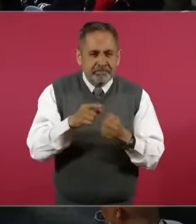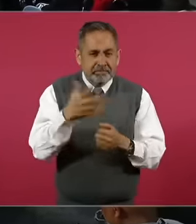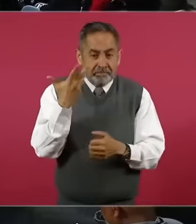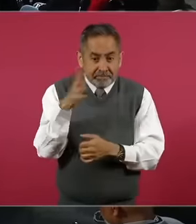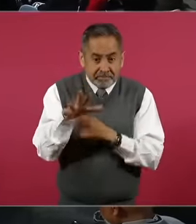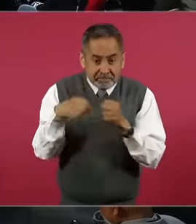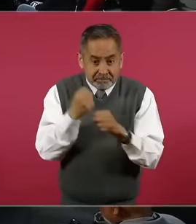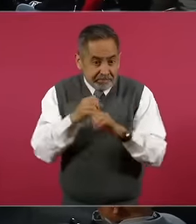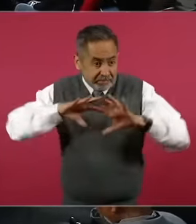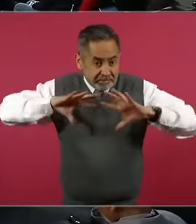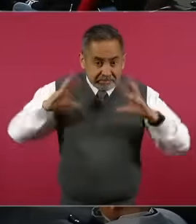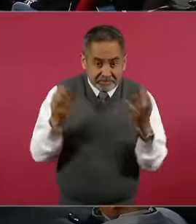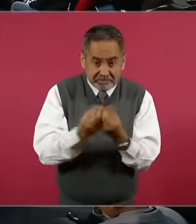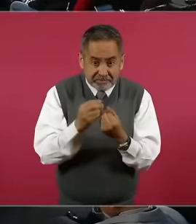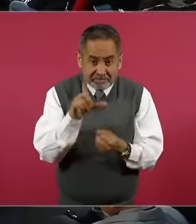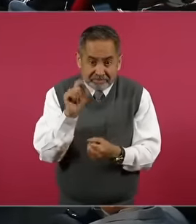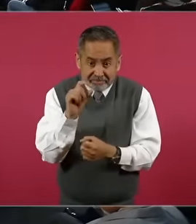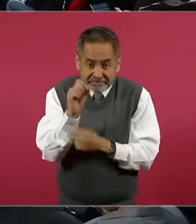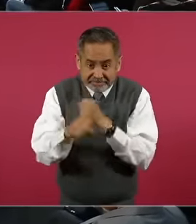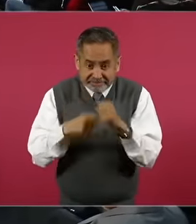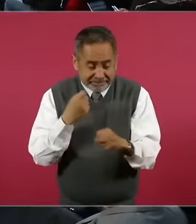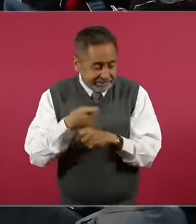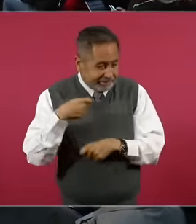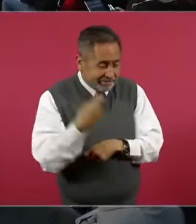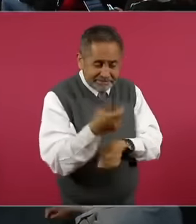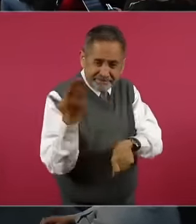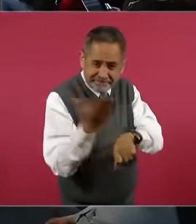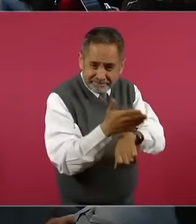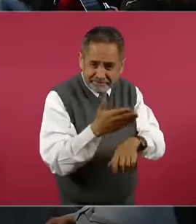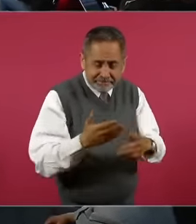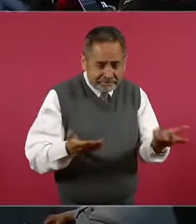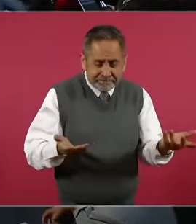años, en total casi 20.